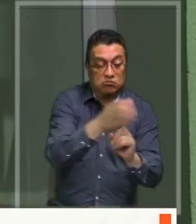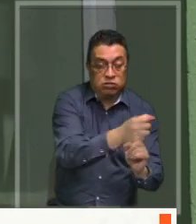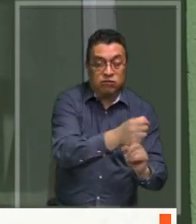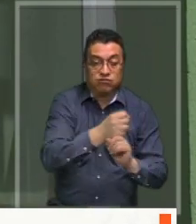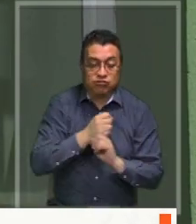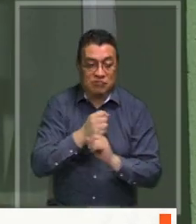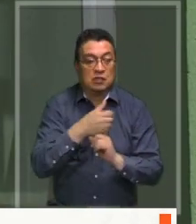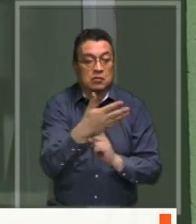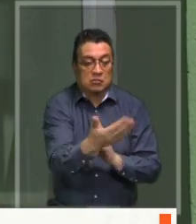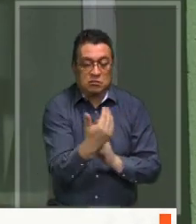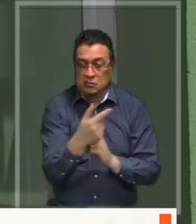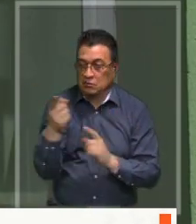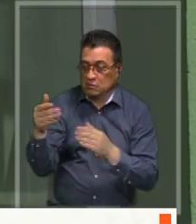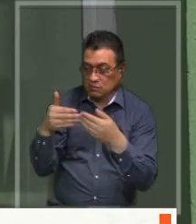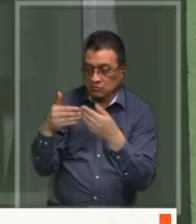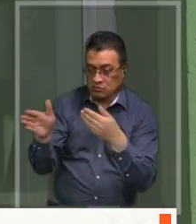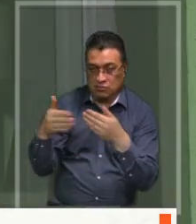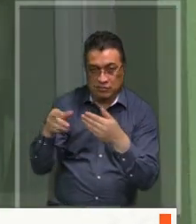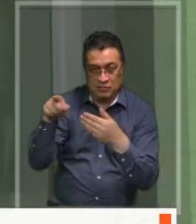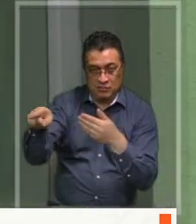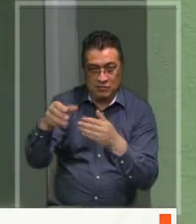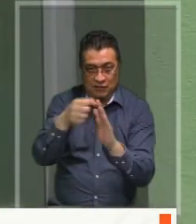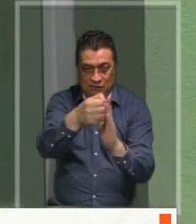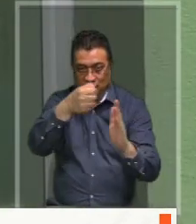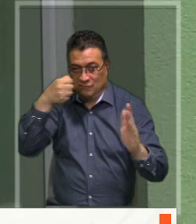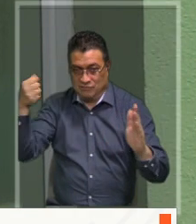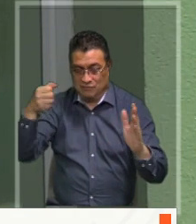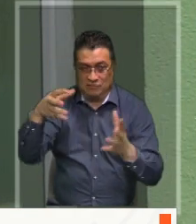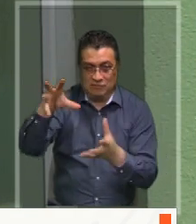pudiera abrir las puertas para poder entrar a la bóveda. Se logró